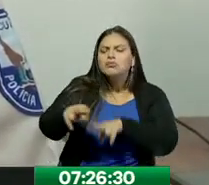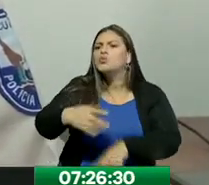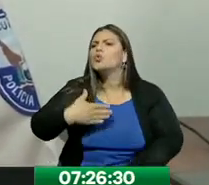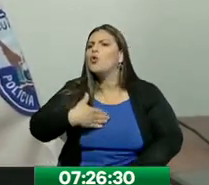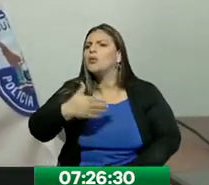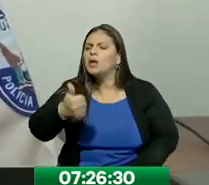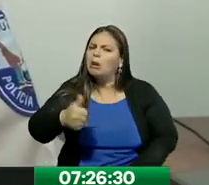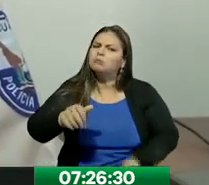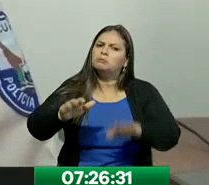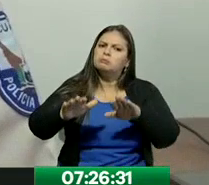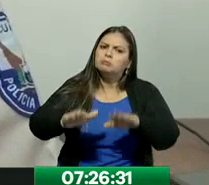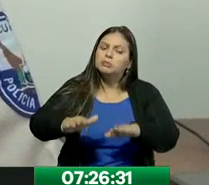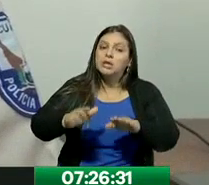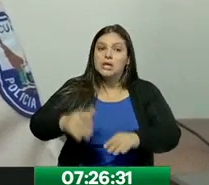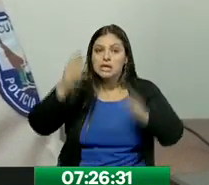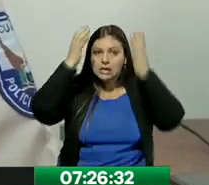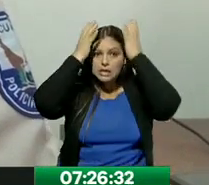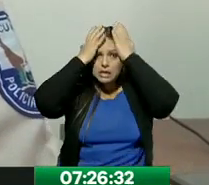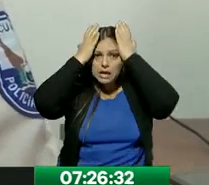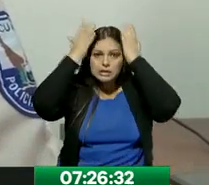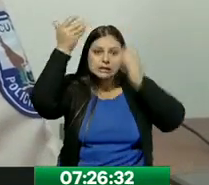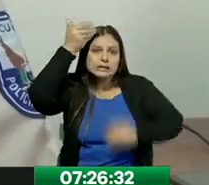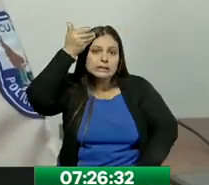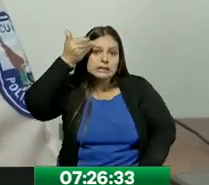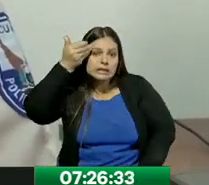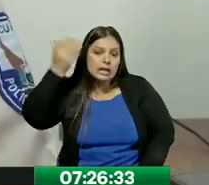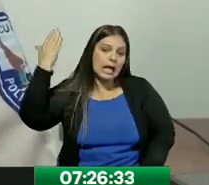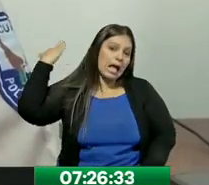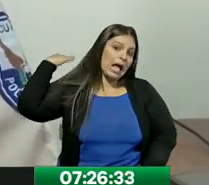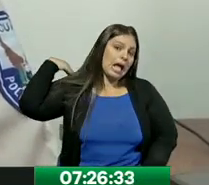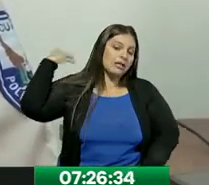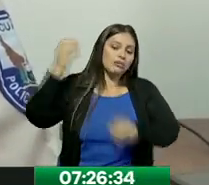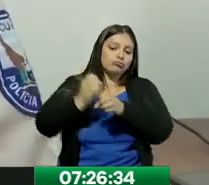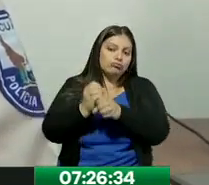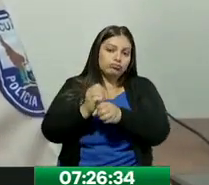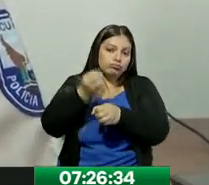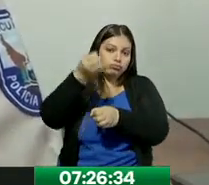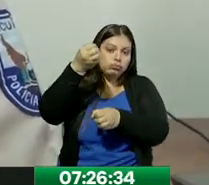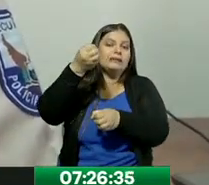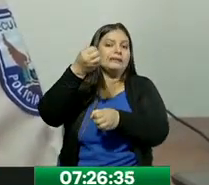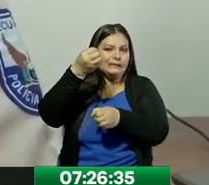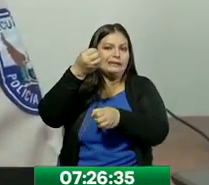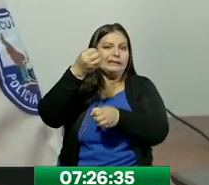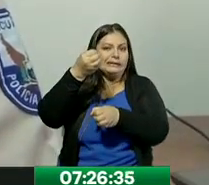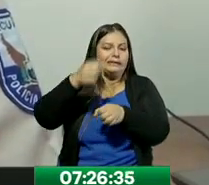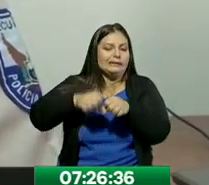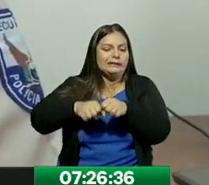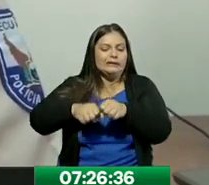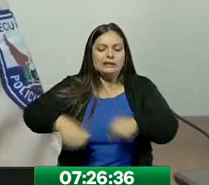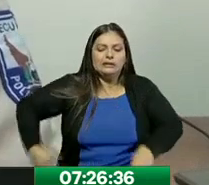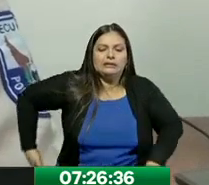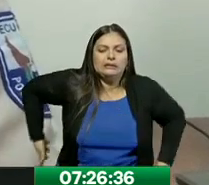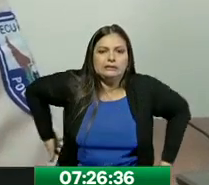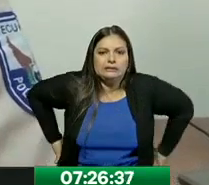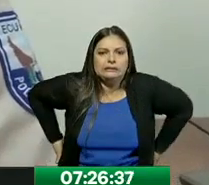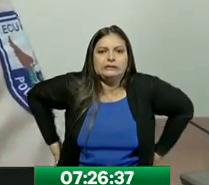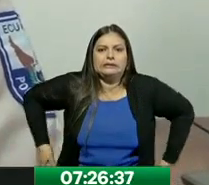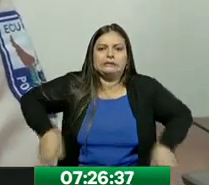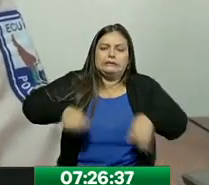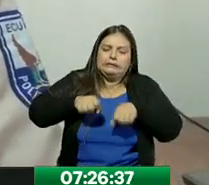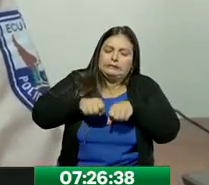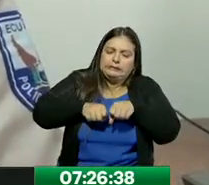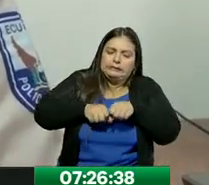trauma cráneoencefálico, un trauma en la columna y en el sector de las caderas. Está siendo valorado por los médicos y está en el